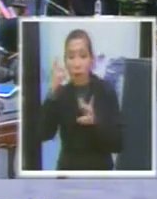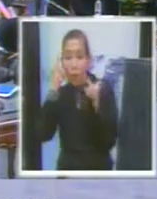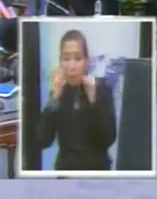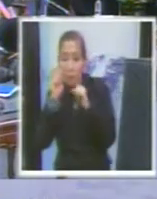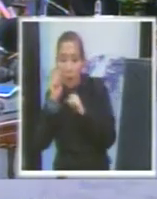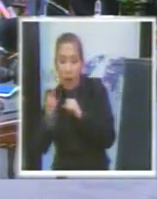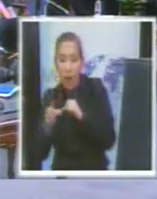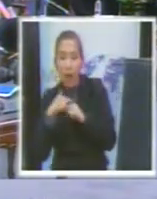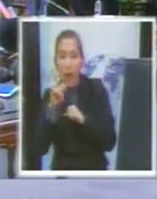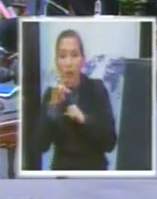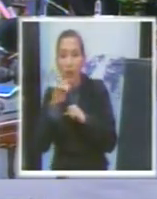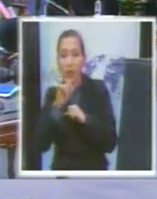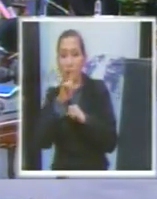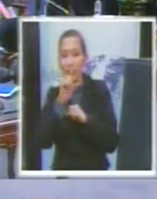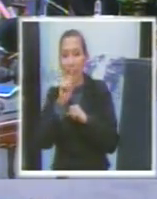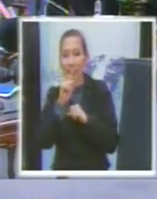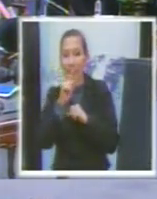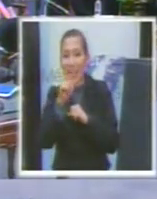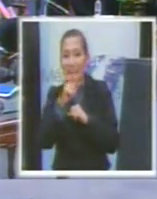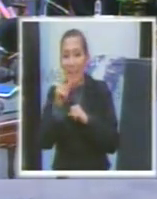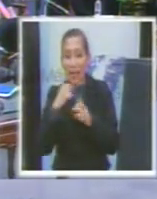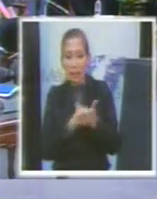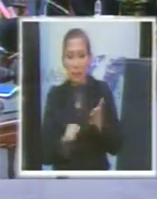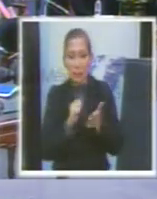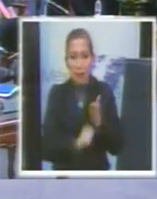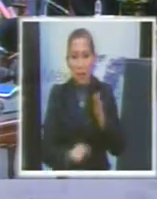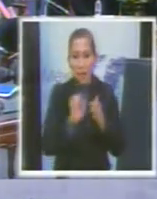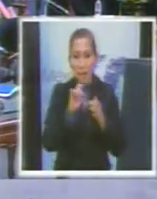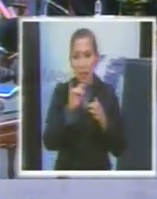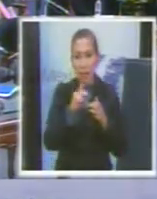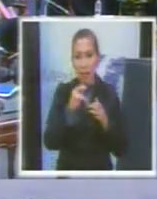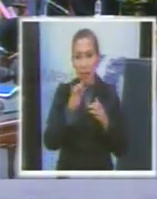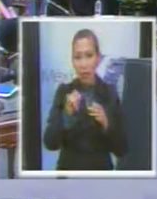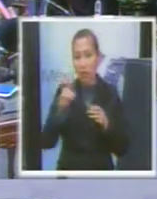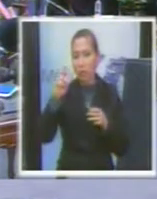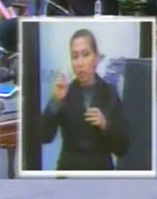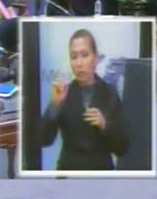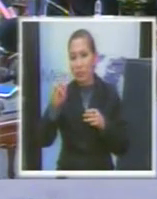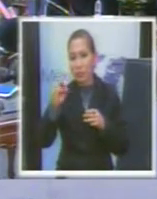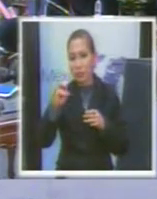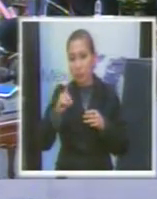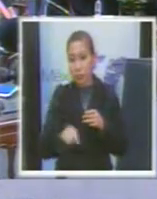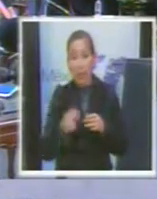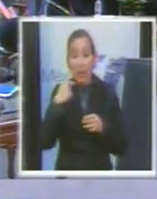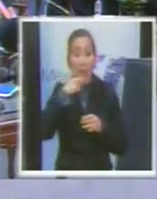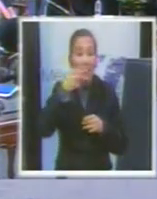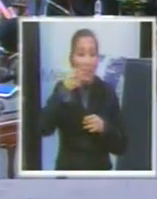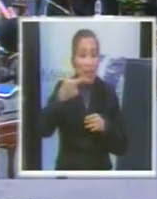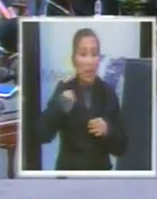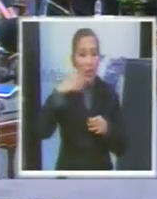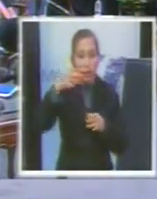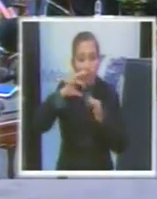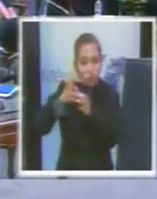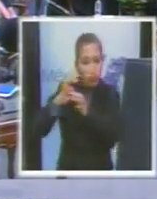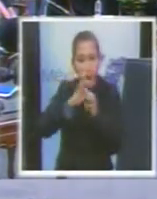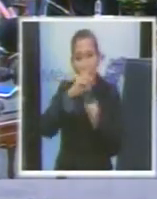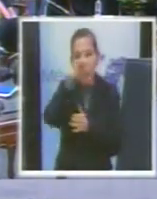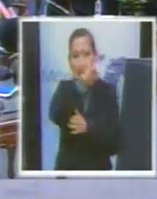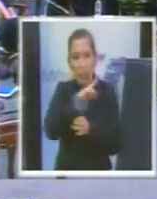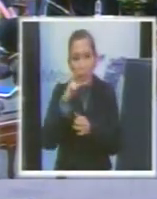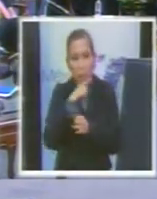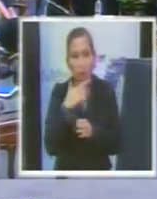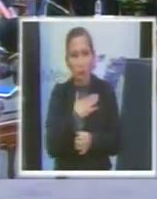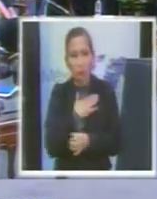mejor, Adolfo Salazar, a escribir mejor, Emilio Prados, Luis Cernuda, y a concebir mejor la unión de la lengua y